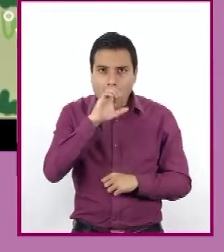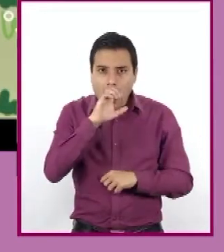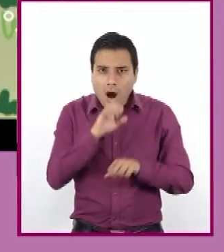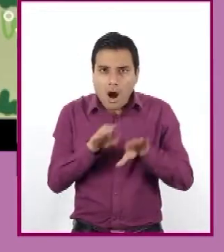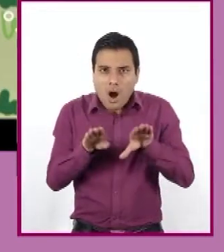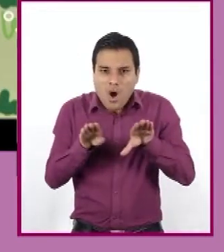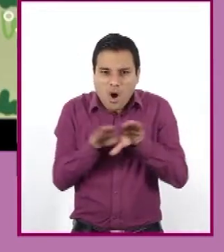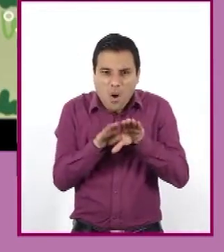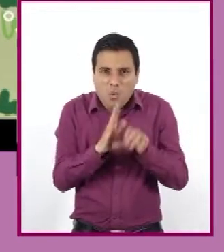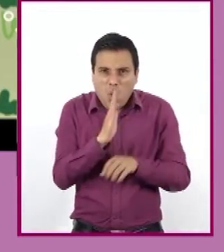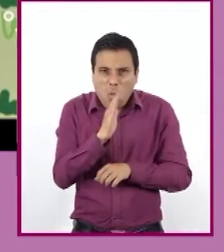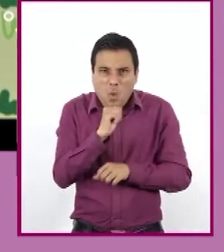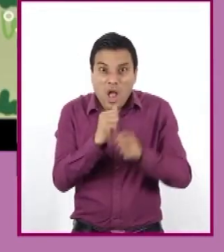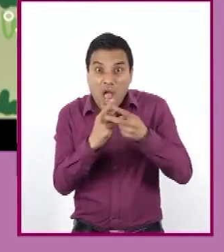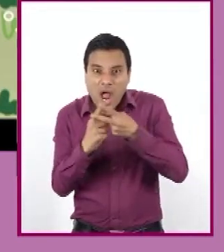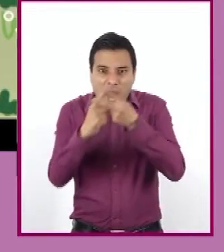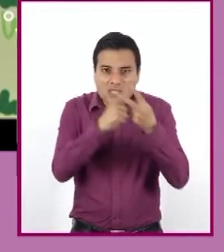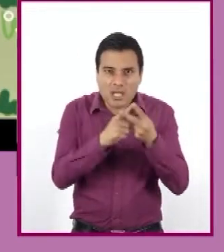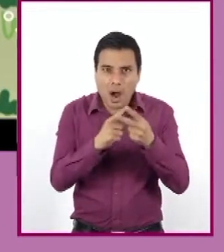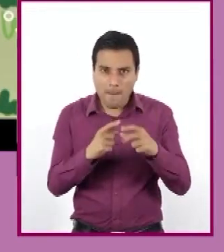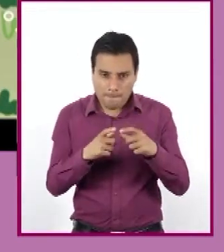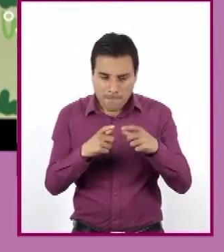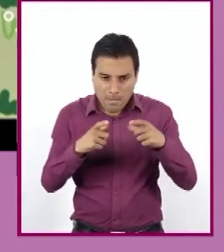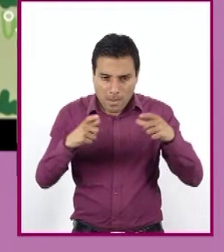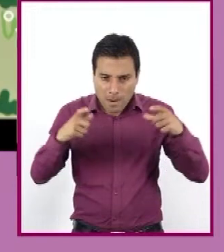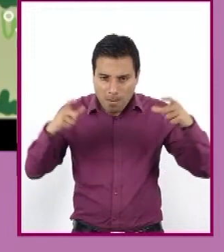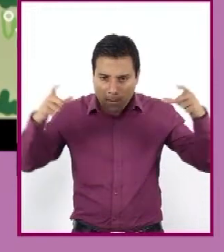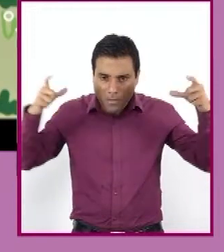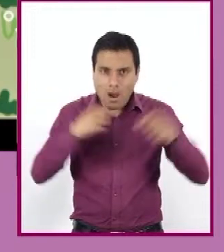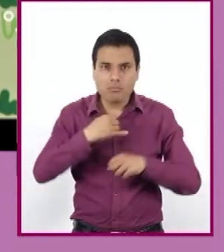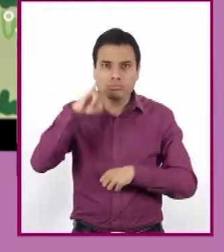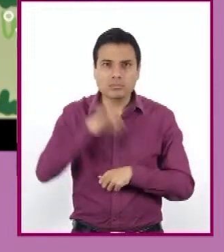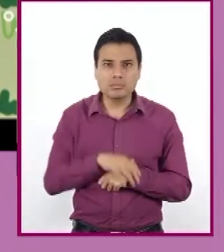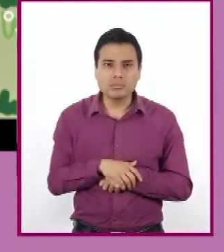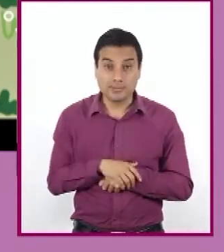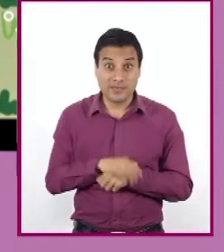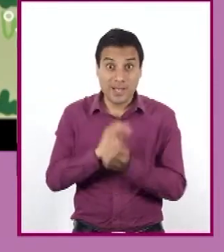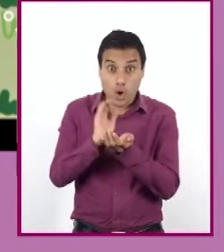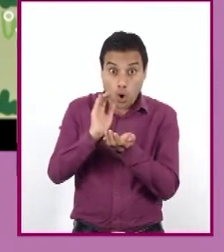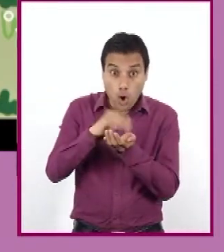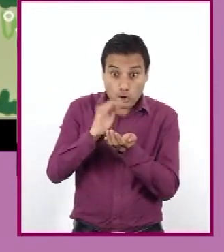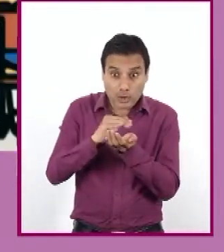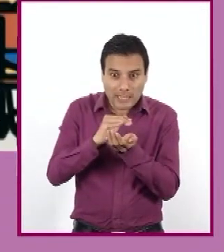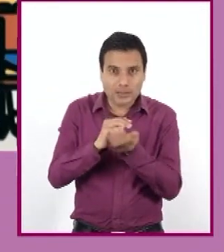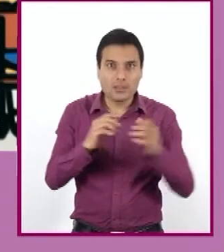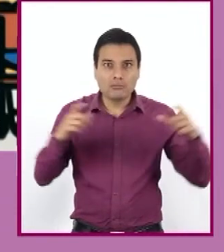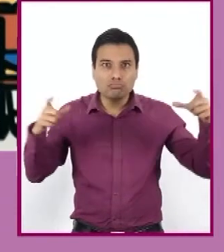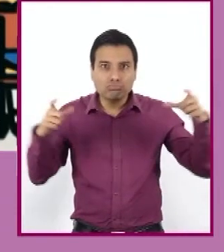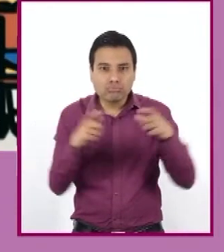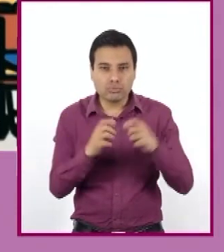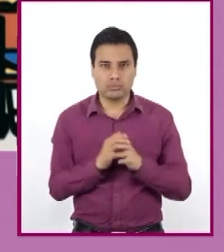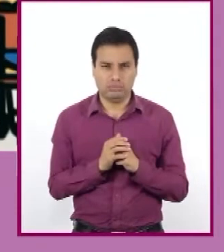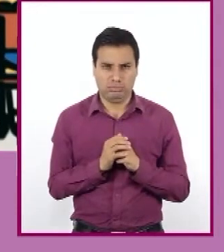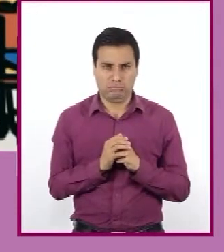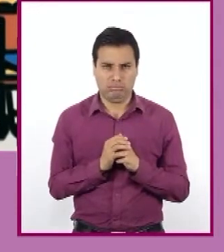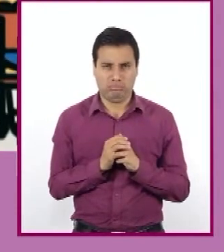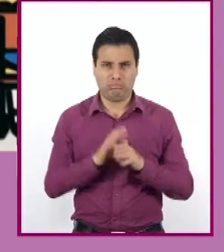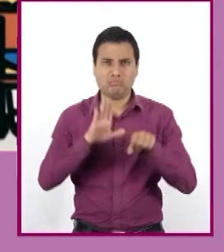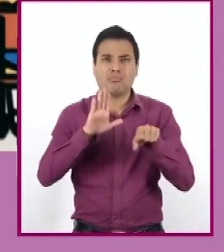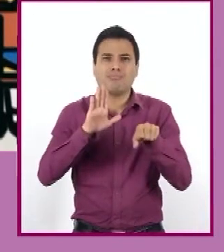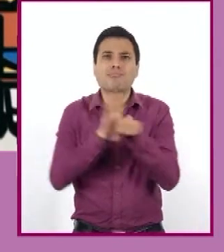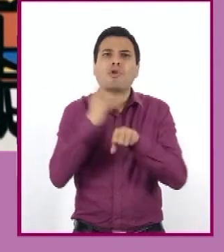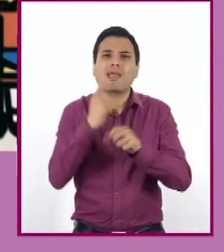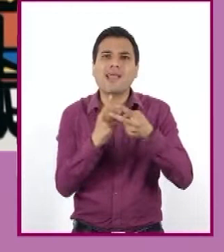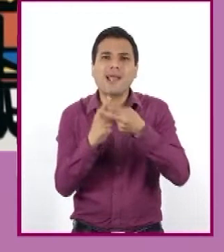incrementado la cantidad de estrellas de mar, mientras que el número de ostras decrecía aún más. ¿Pueden explicar qué fue lo que